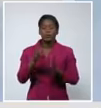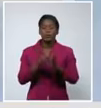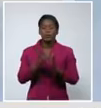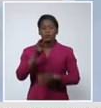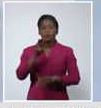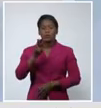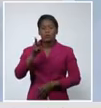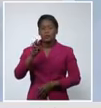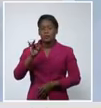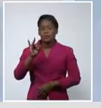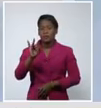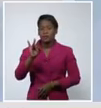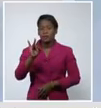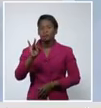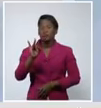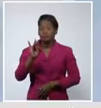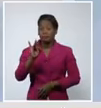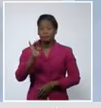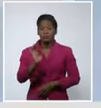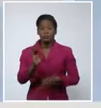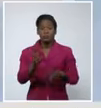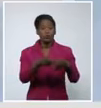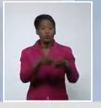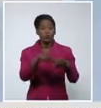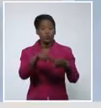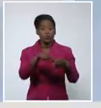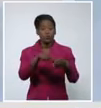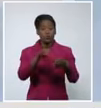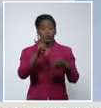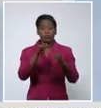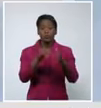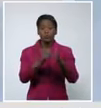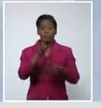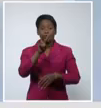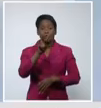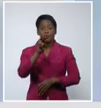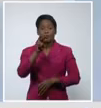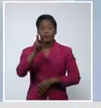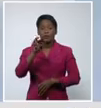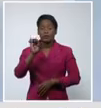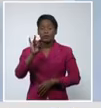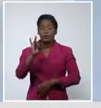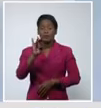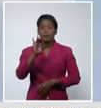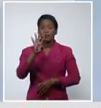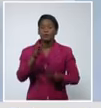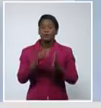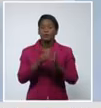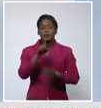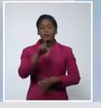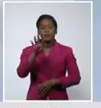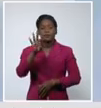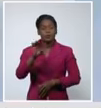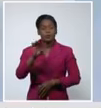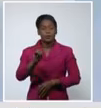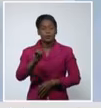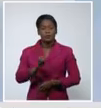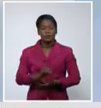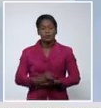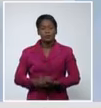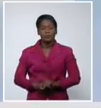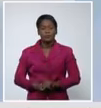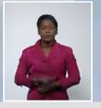4.227. De estos 4.227, 4.140, el